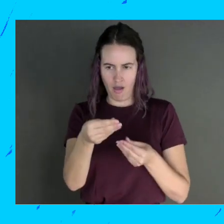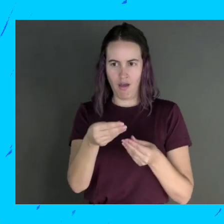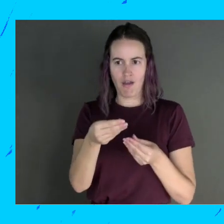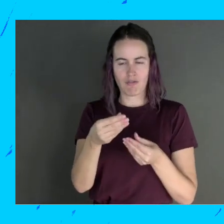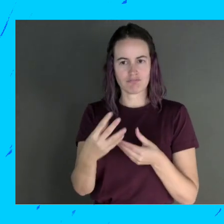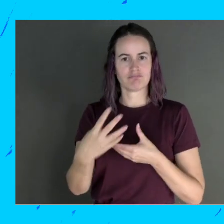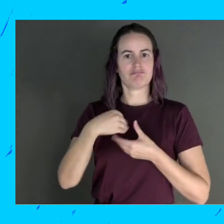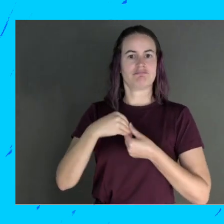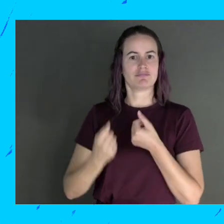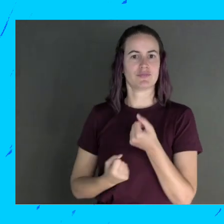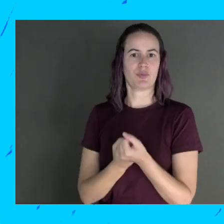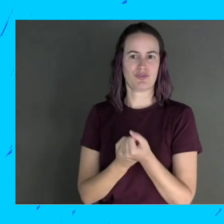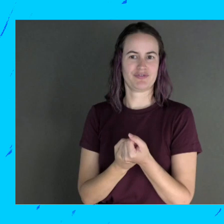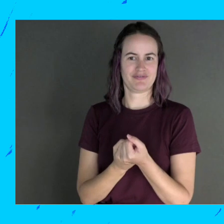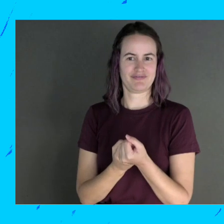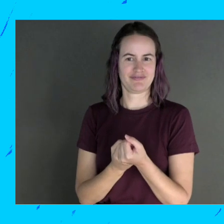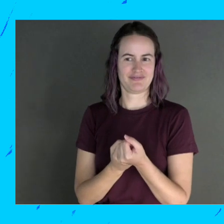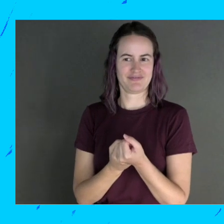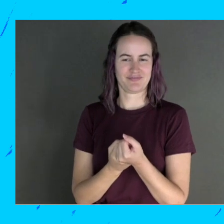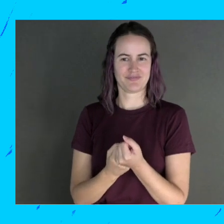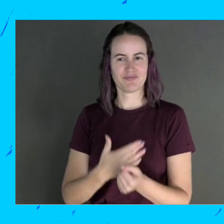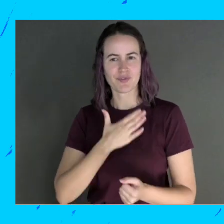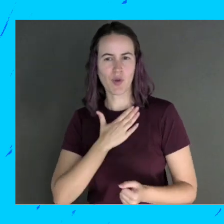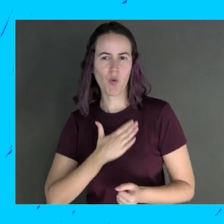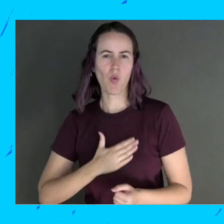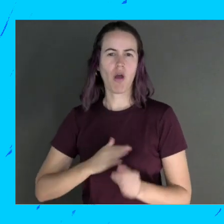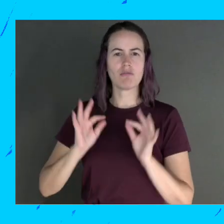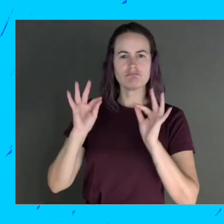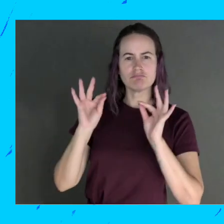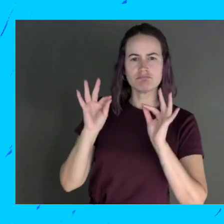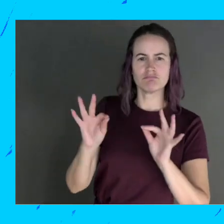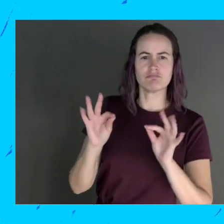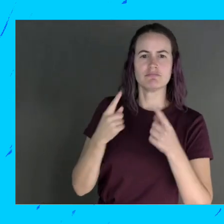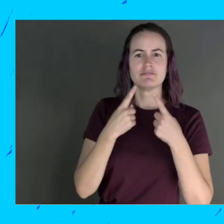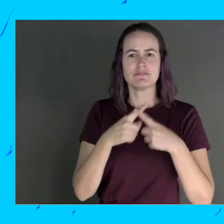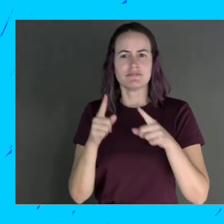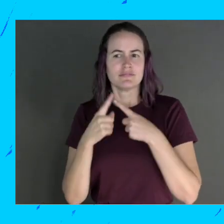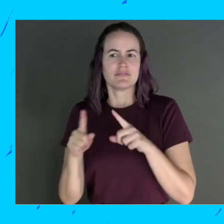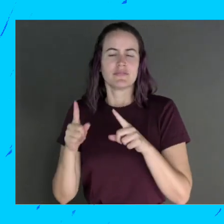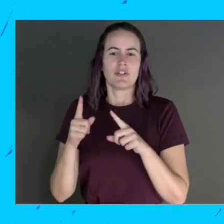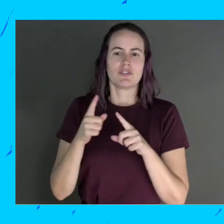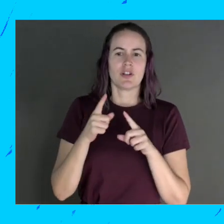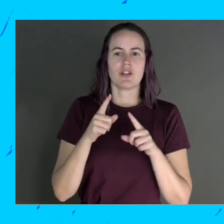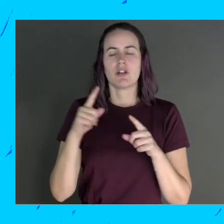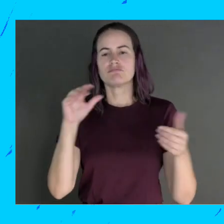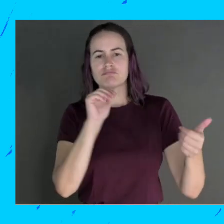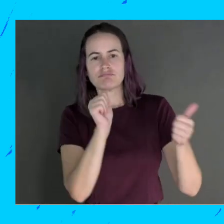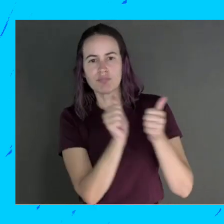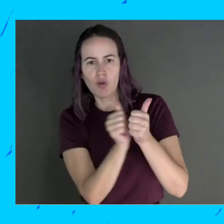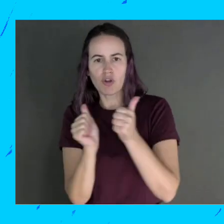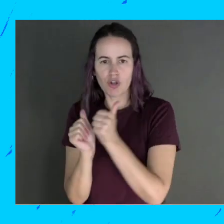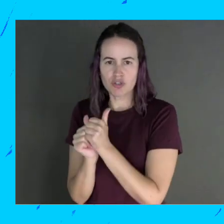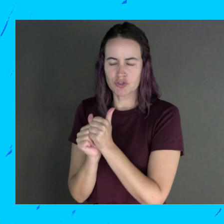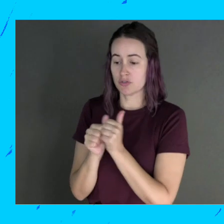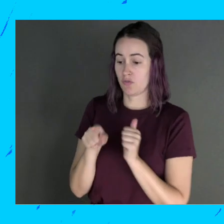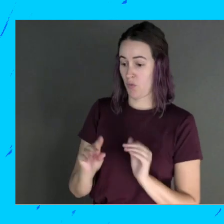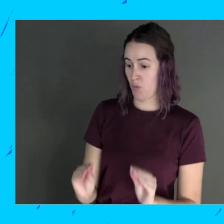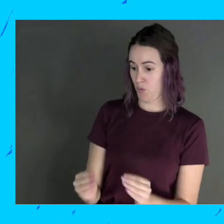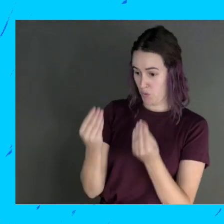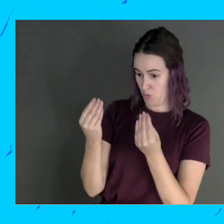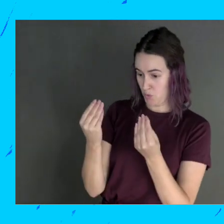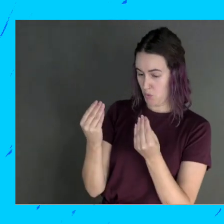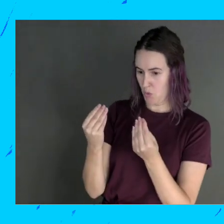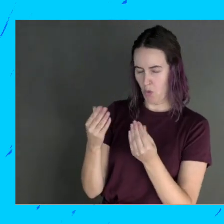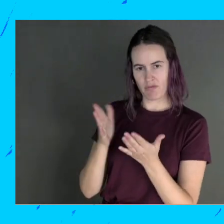que necesitan. Y AJA nos ayuda a hacer eso. La ONU, nosotros ayudamos a promover